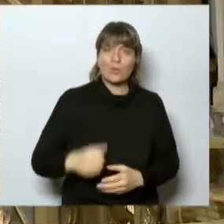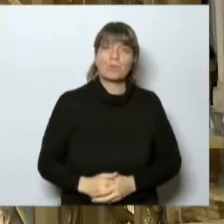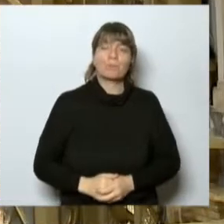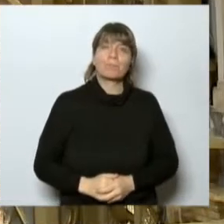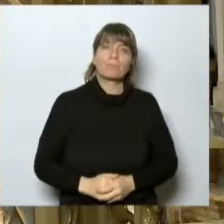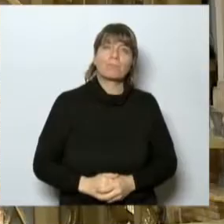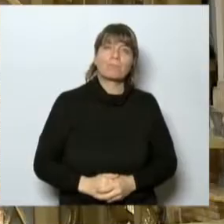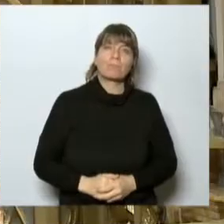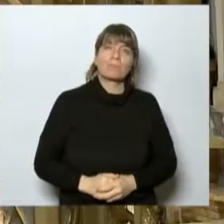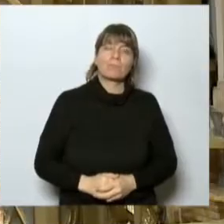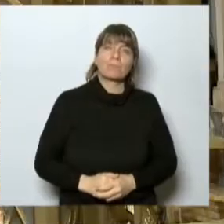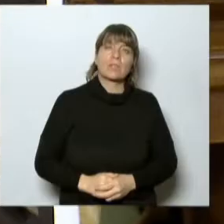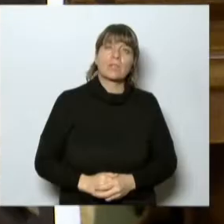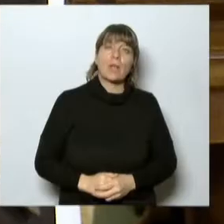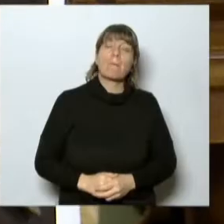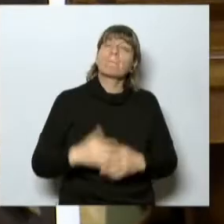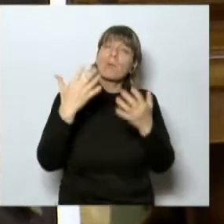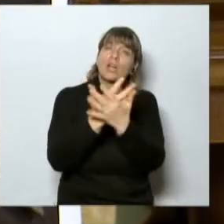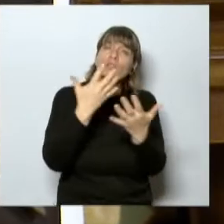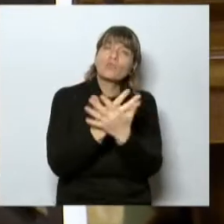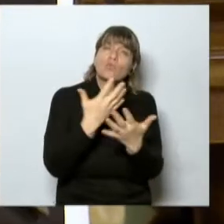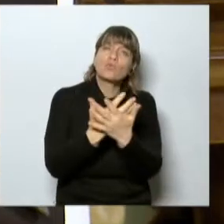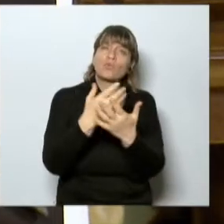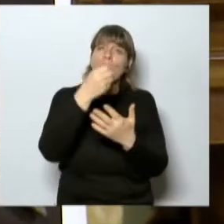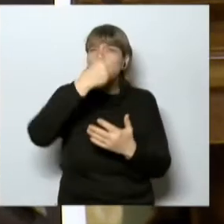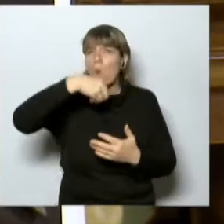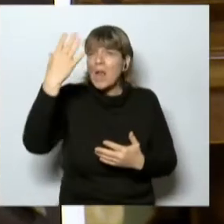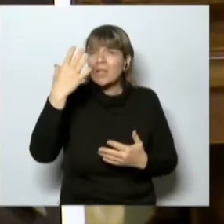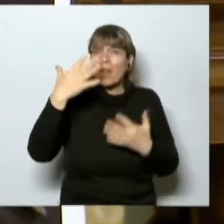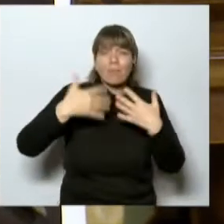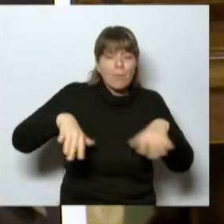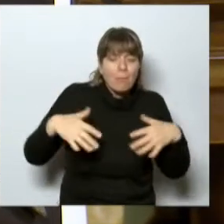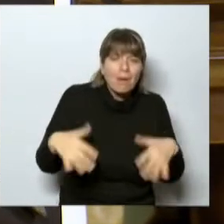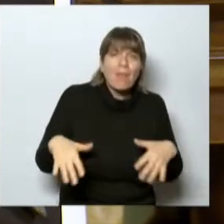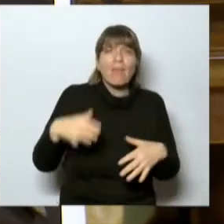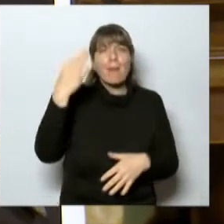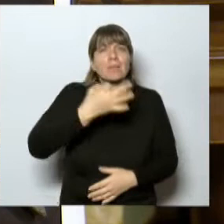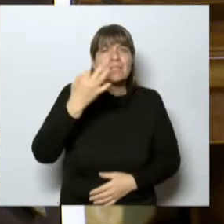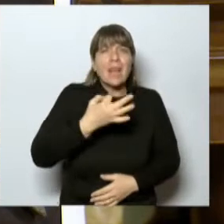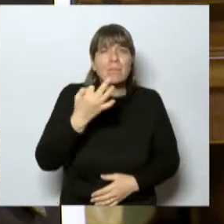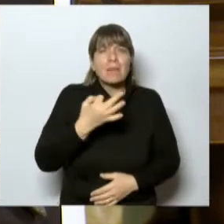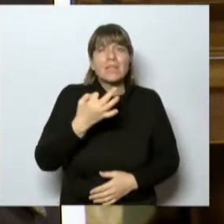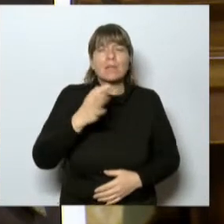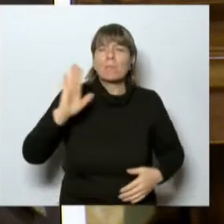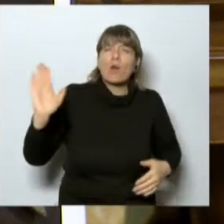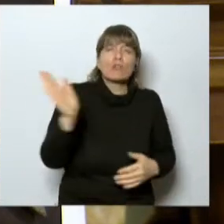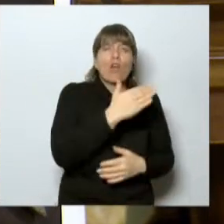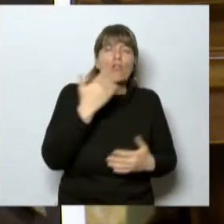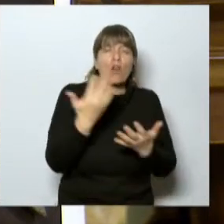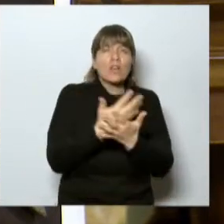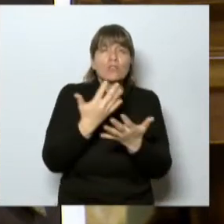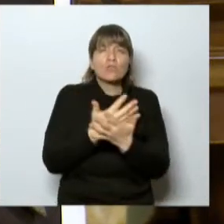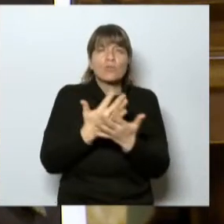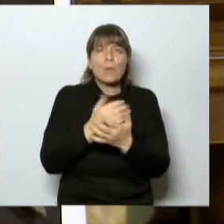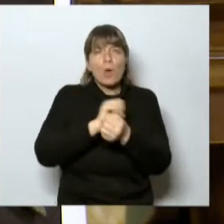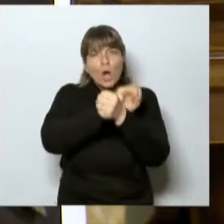Señor. Por los que padecen cualquier tipo de debilidad, especialmente por todos los que sufren por